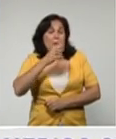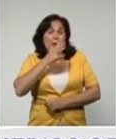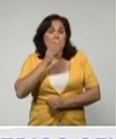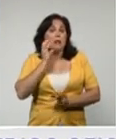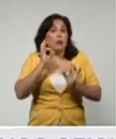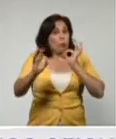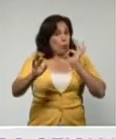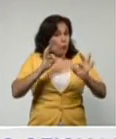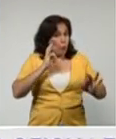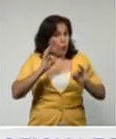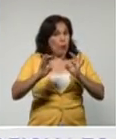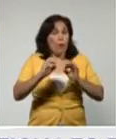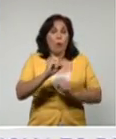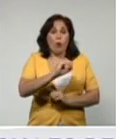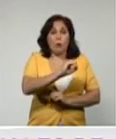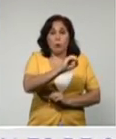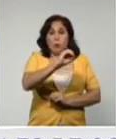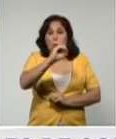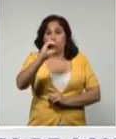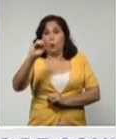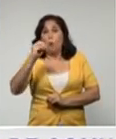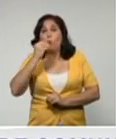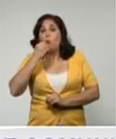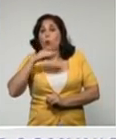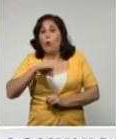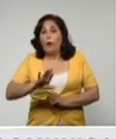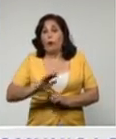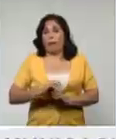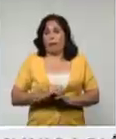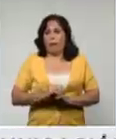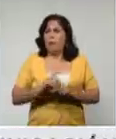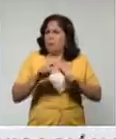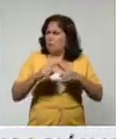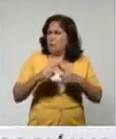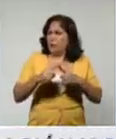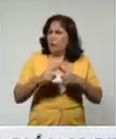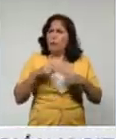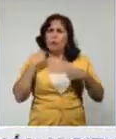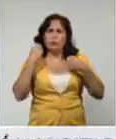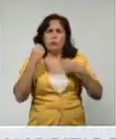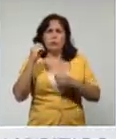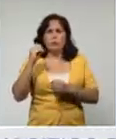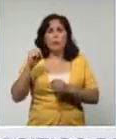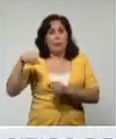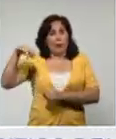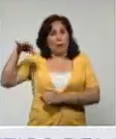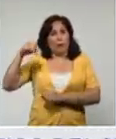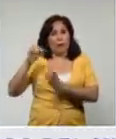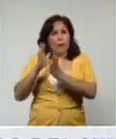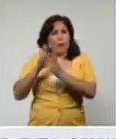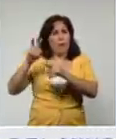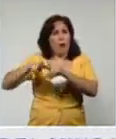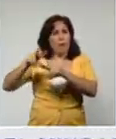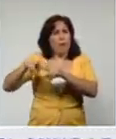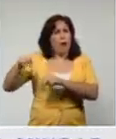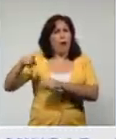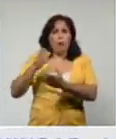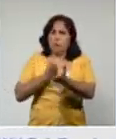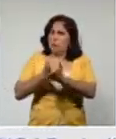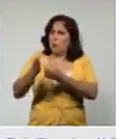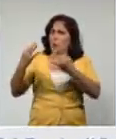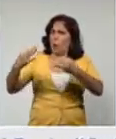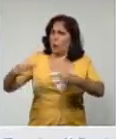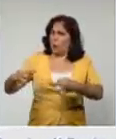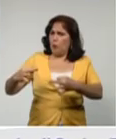inminente su paso por allí. Y bueno, en Occidente mantenemos toda la actividad y, como es